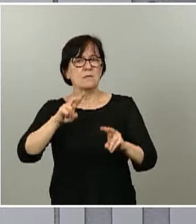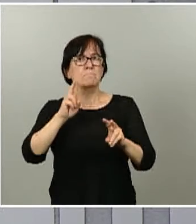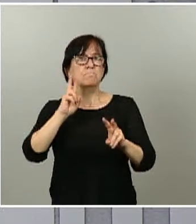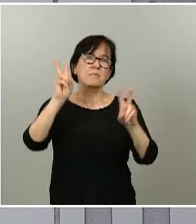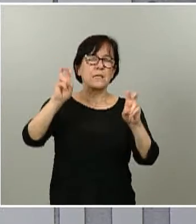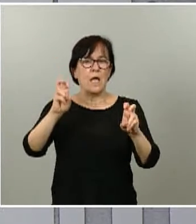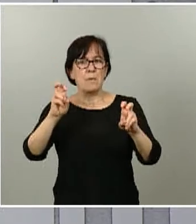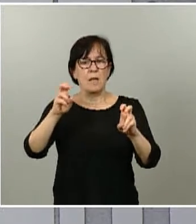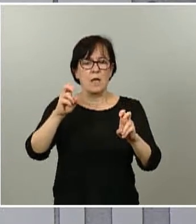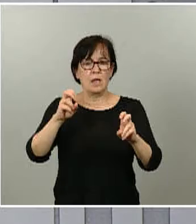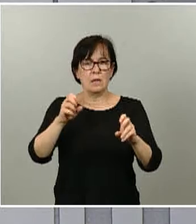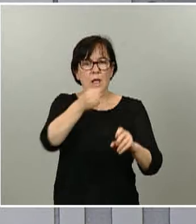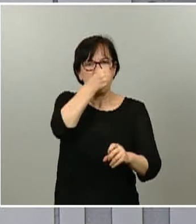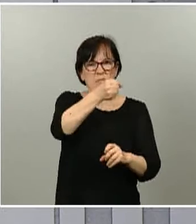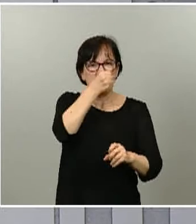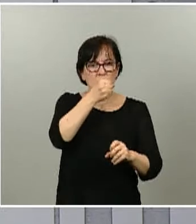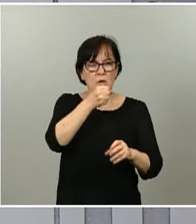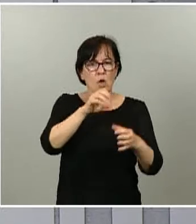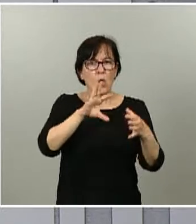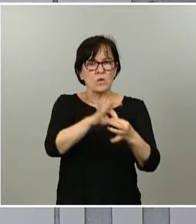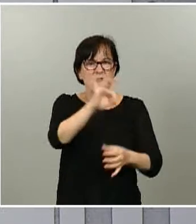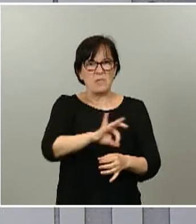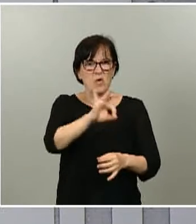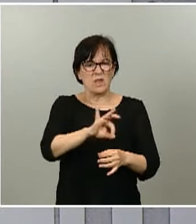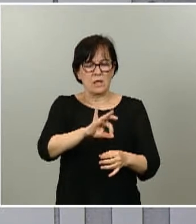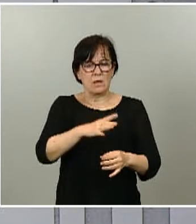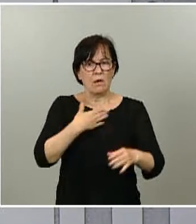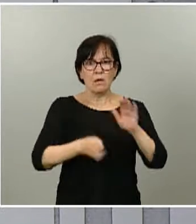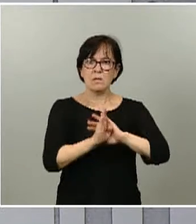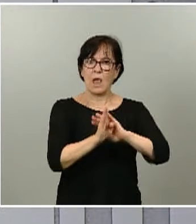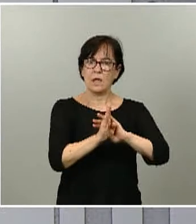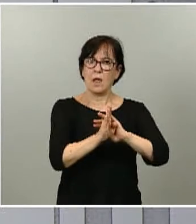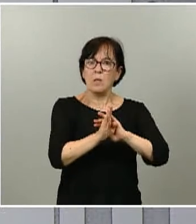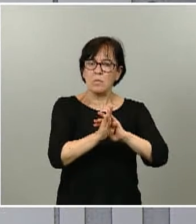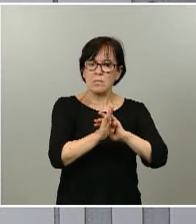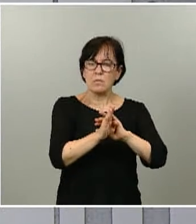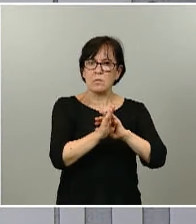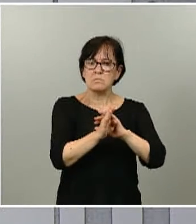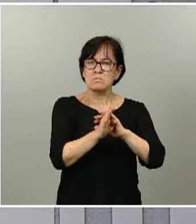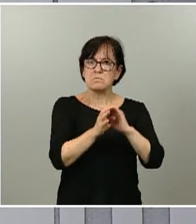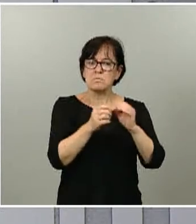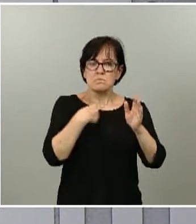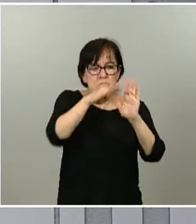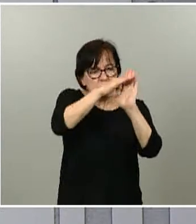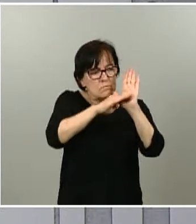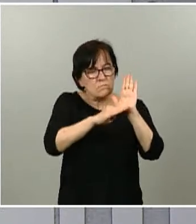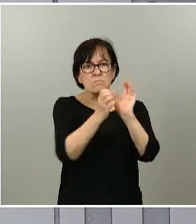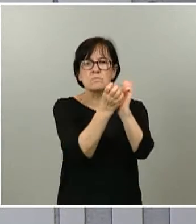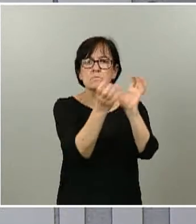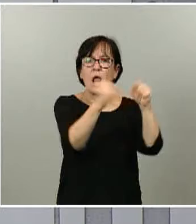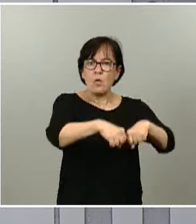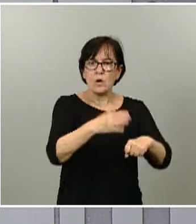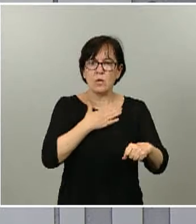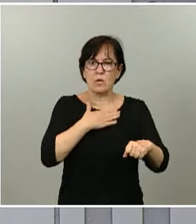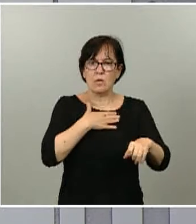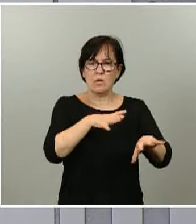Partido Socialista y Unidas Podemos seguíamos manteniéndonos en las premisas que marcaron nuestro acuerdo de investidura, que tiene que ver no